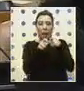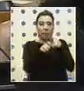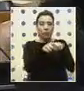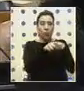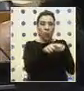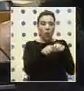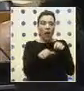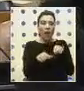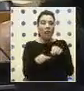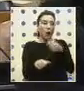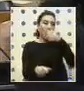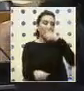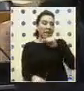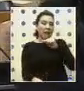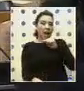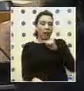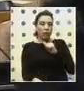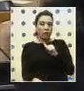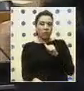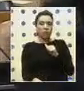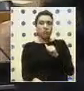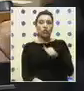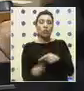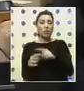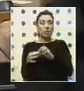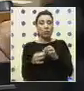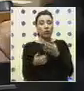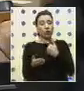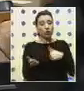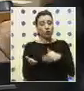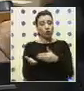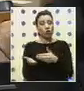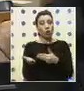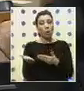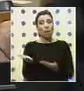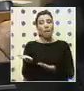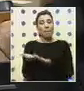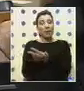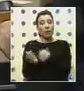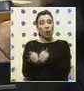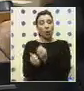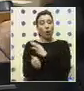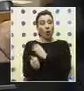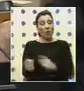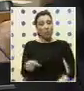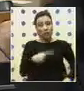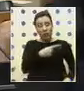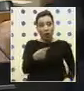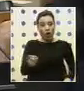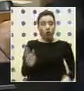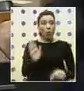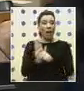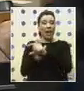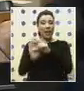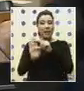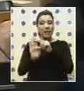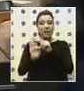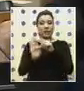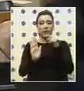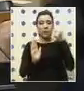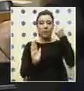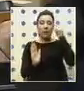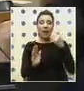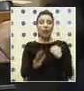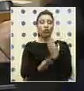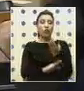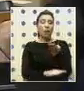este espacio de participación. Es por lo mismo que estamos presentando con otros diputados una indicación para la